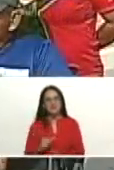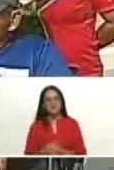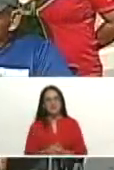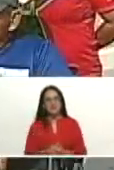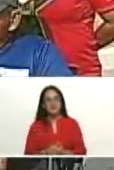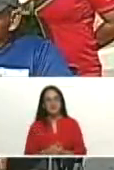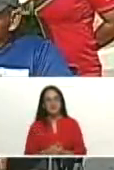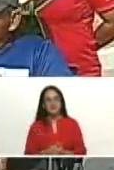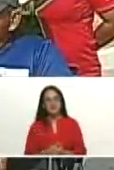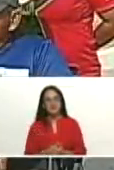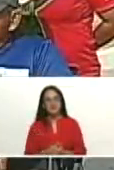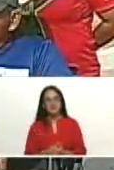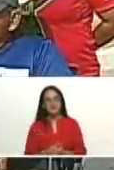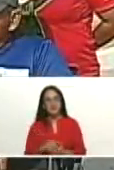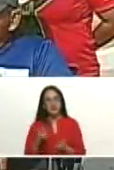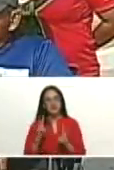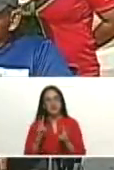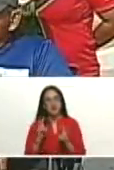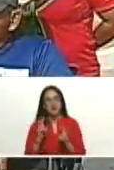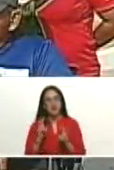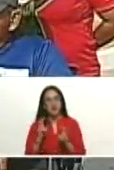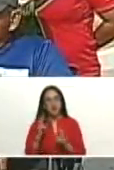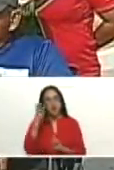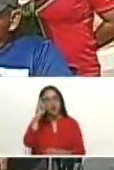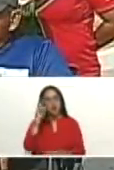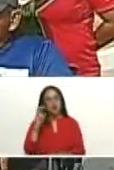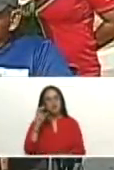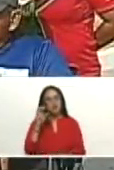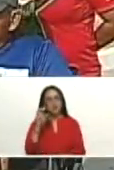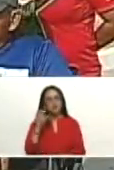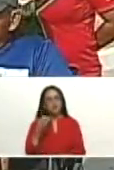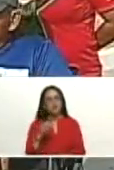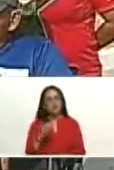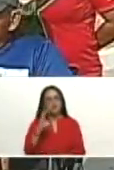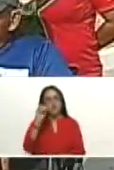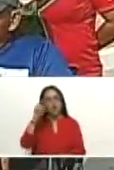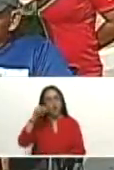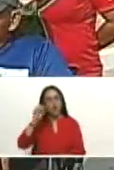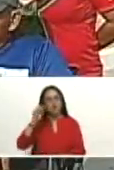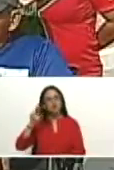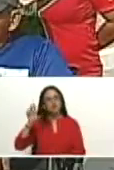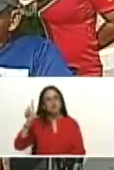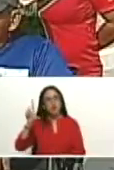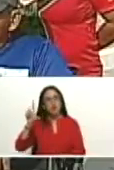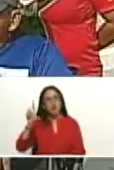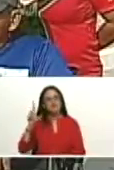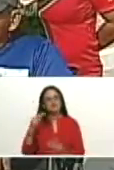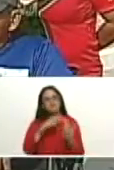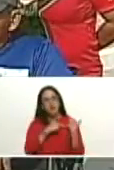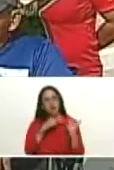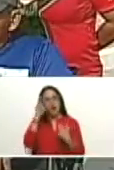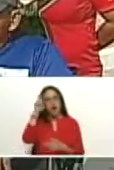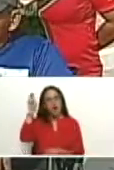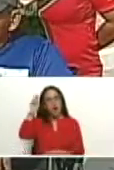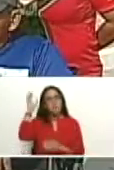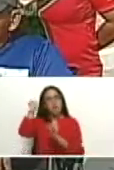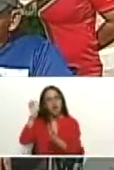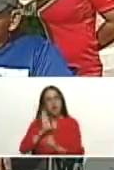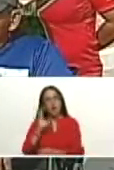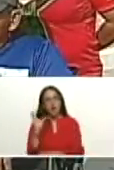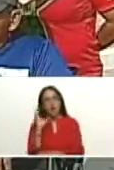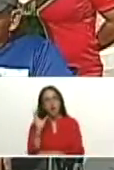conversé con el nuevo cónsul de Colombia en San Antonio del Táchira, y él es el encargado de ir restableciendo